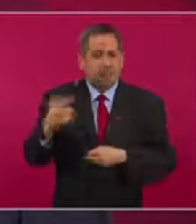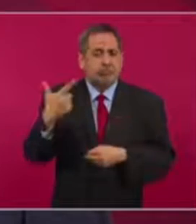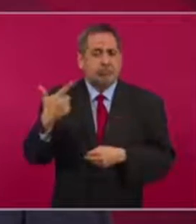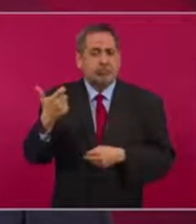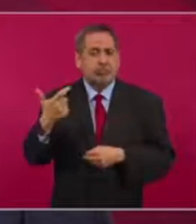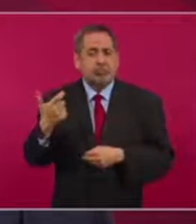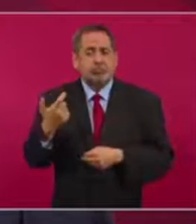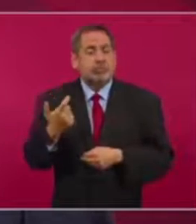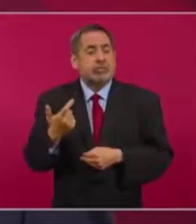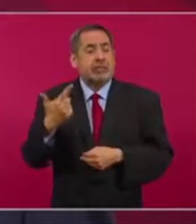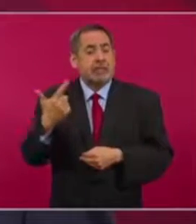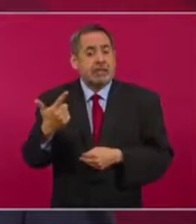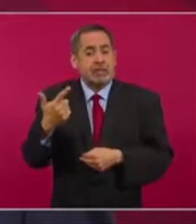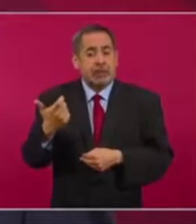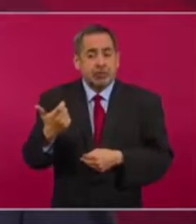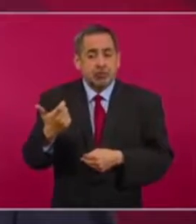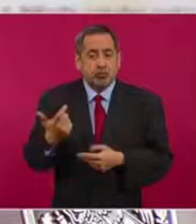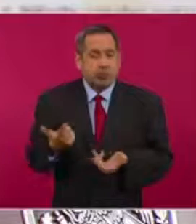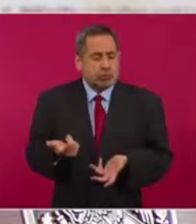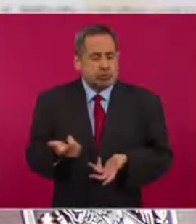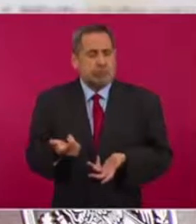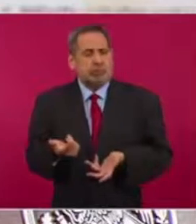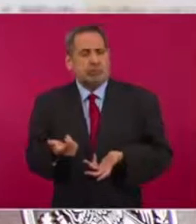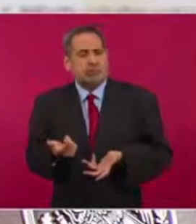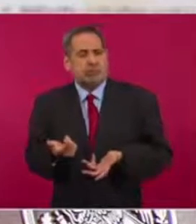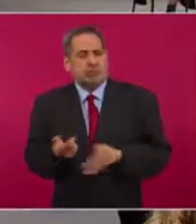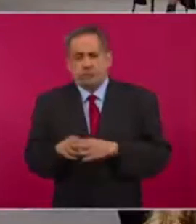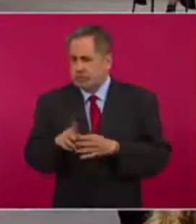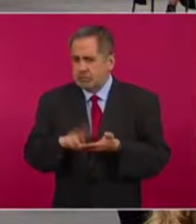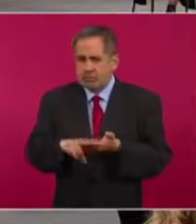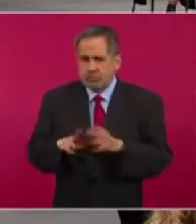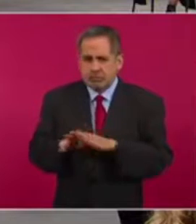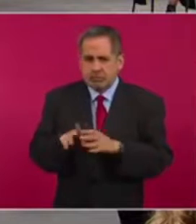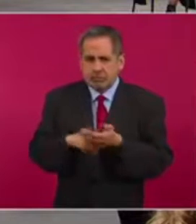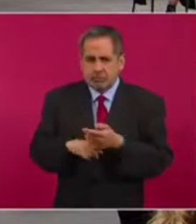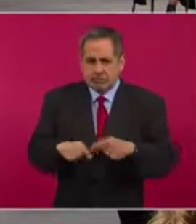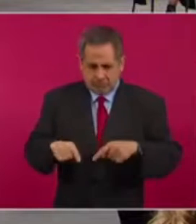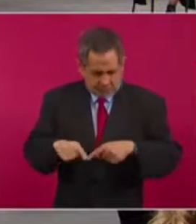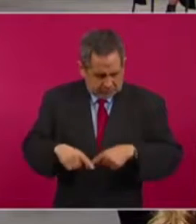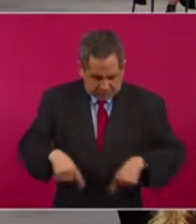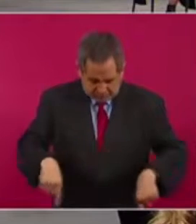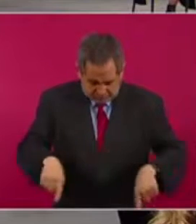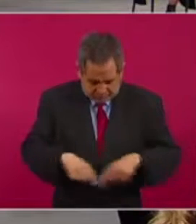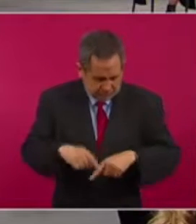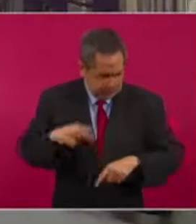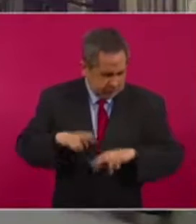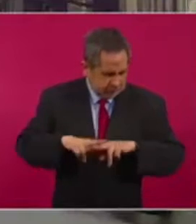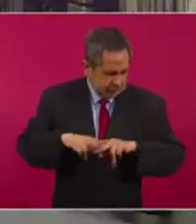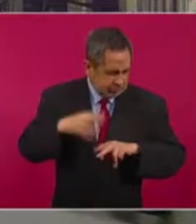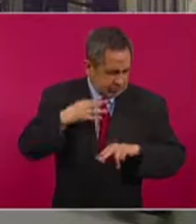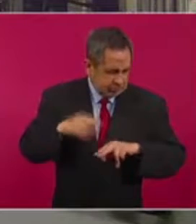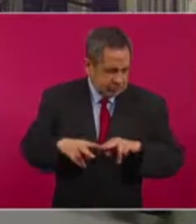cuando Fox, pues lo que cuesta es Alfombra. alfombra.